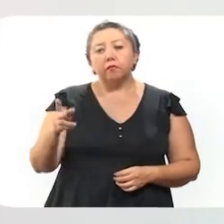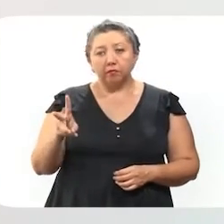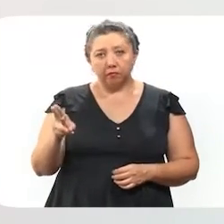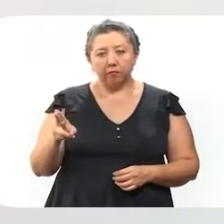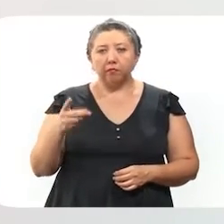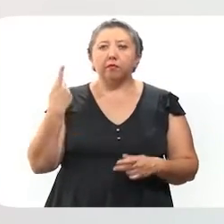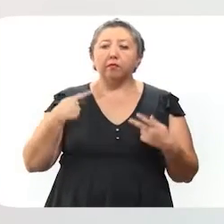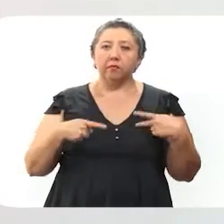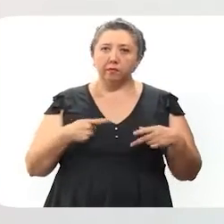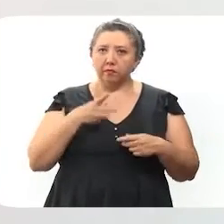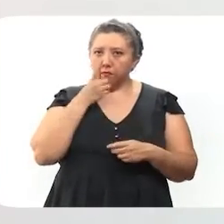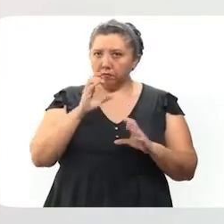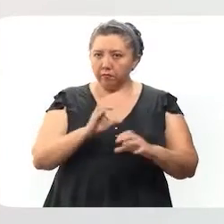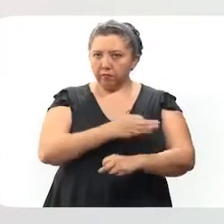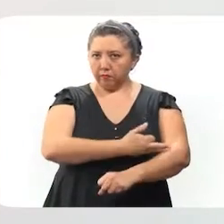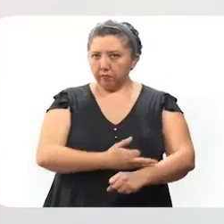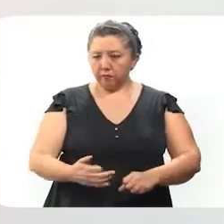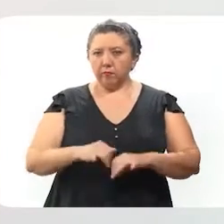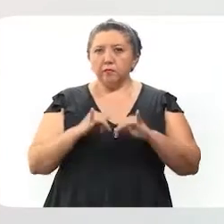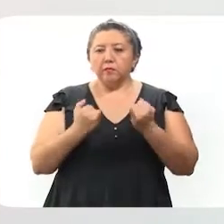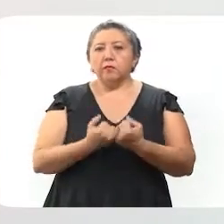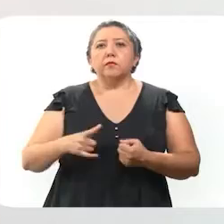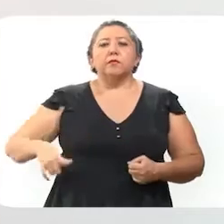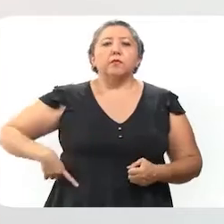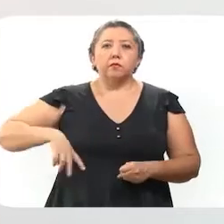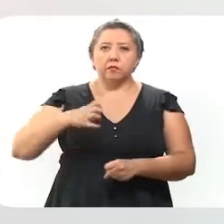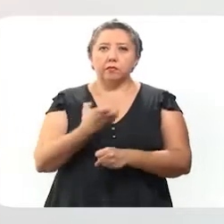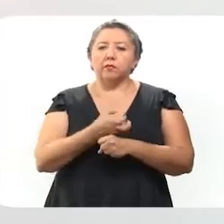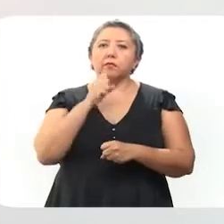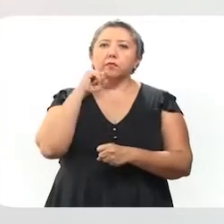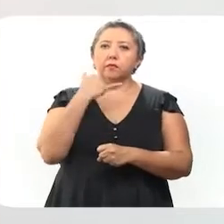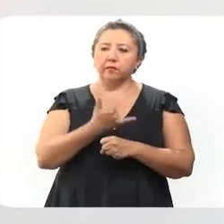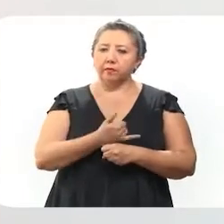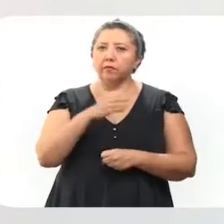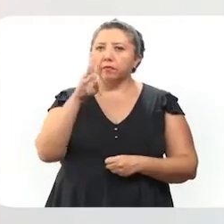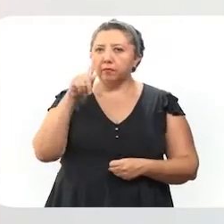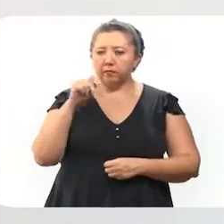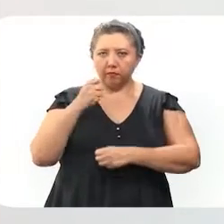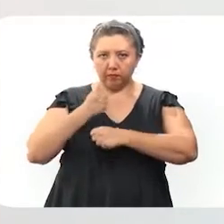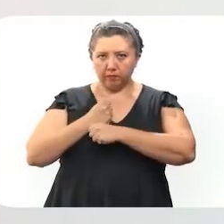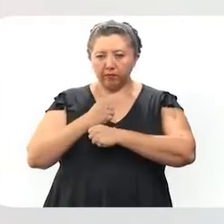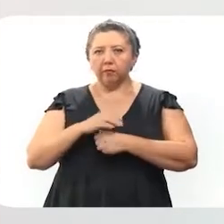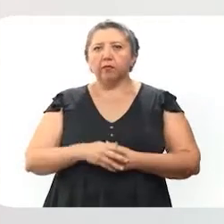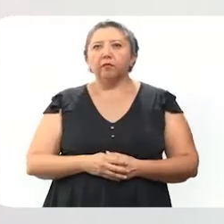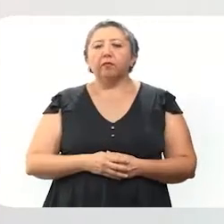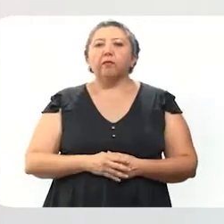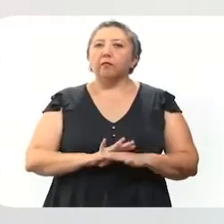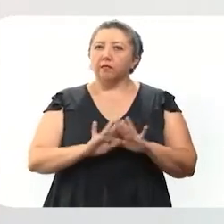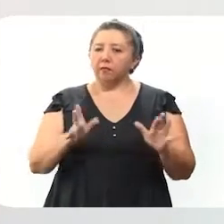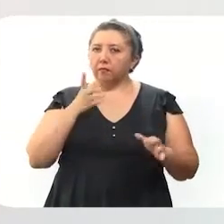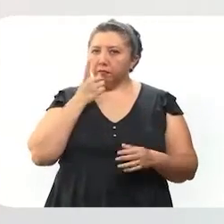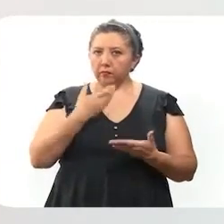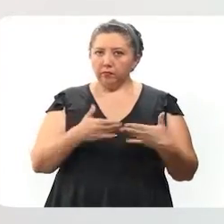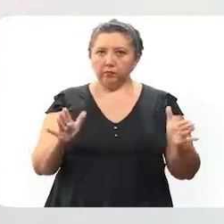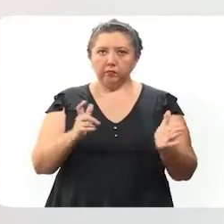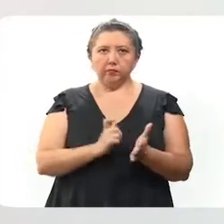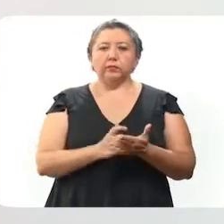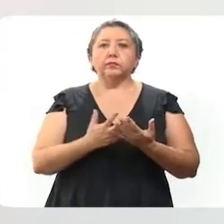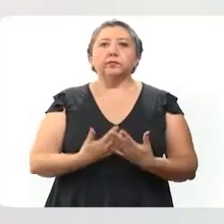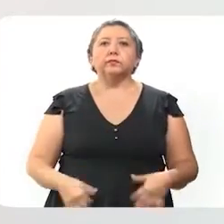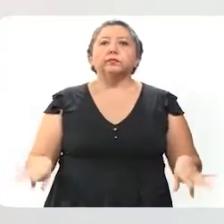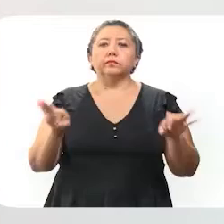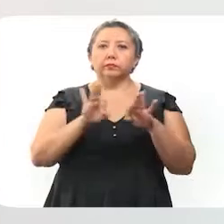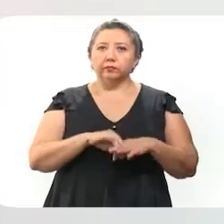familias. Estamos trabajando de manera conjunta el gobierno del estado, la Secretaría de Bienestar y las Fuerzas Armadas. Como se ha señalado en la reapertura